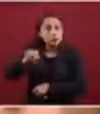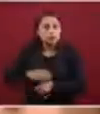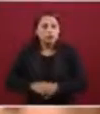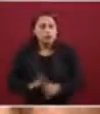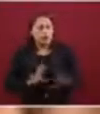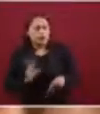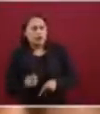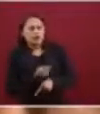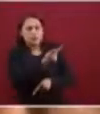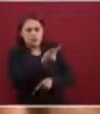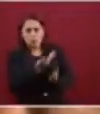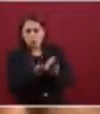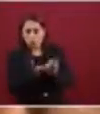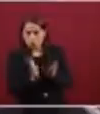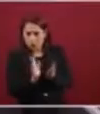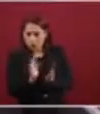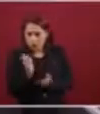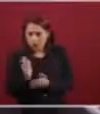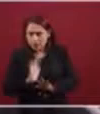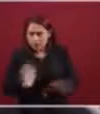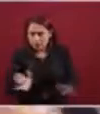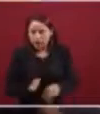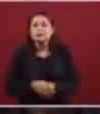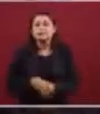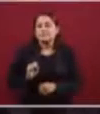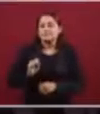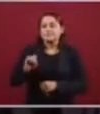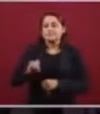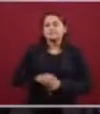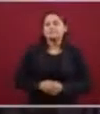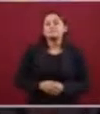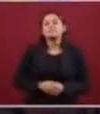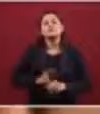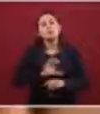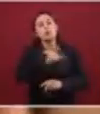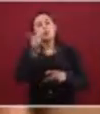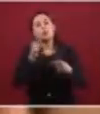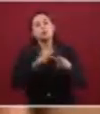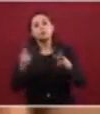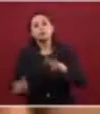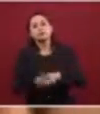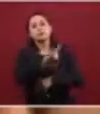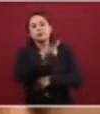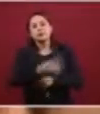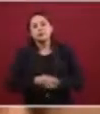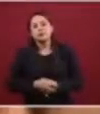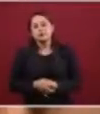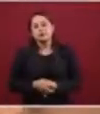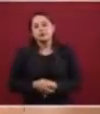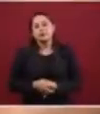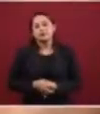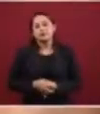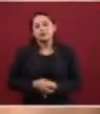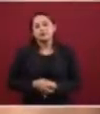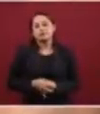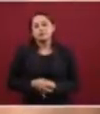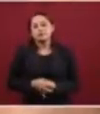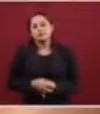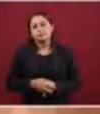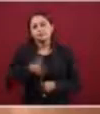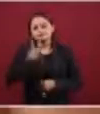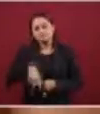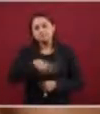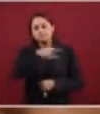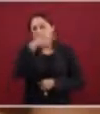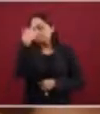fueron liquidados, mi pregunta va por ahí. Así es. Ok, también preguntarte, refieren que pues… Si bien es